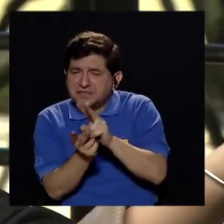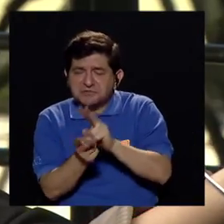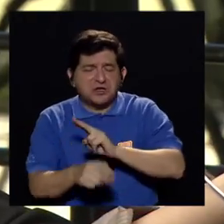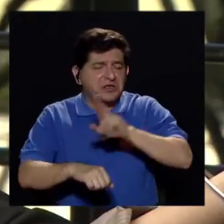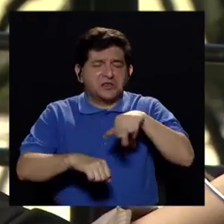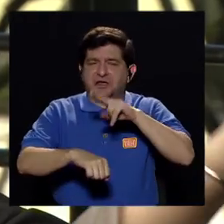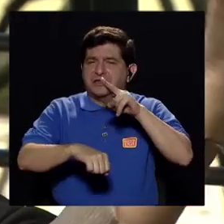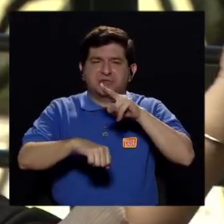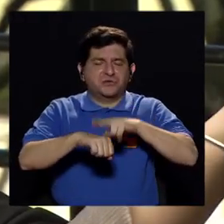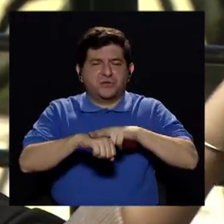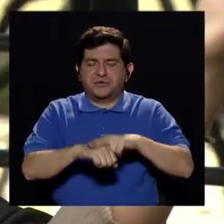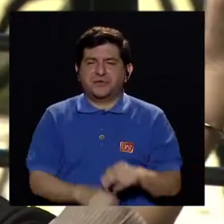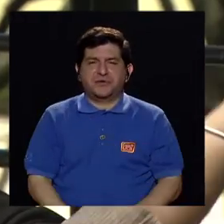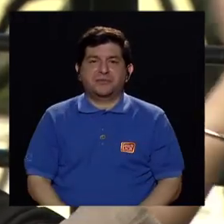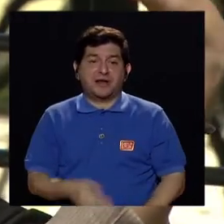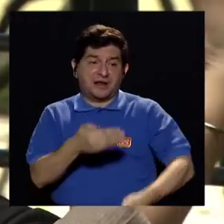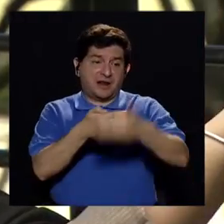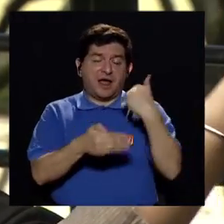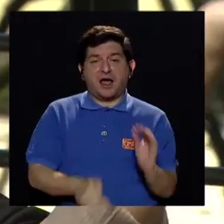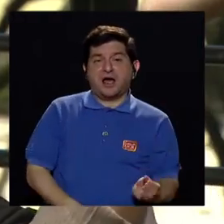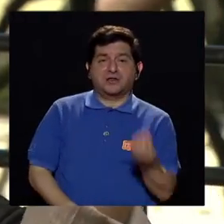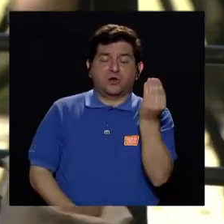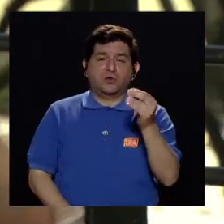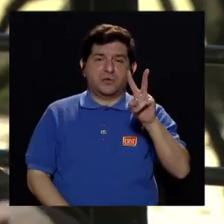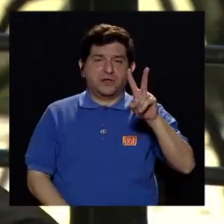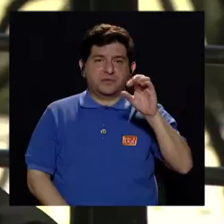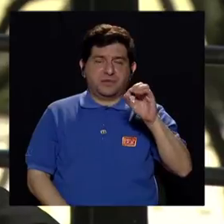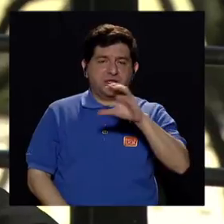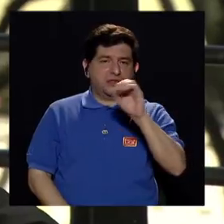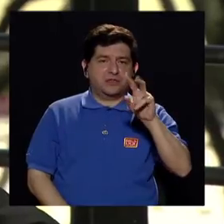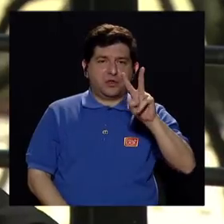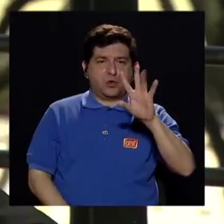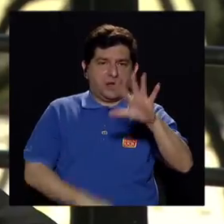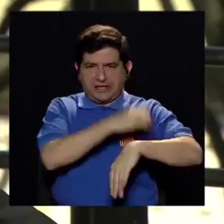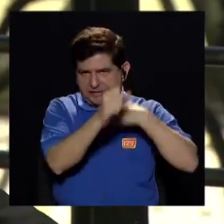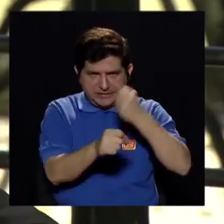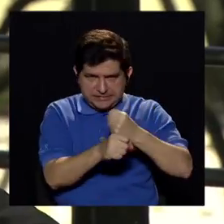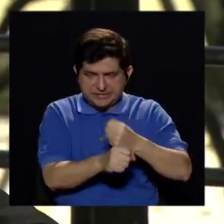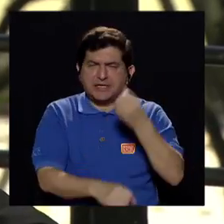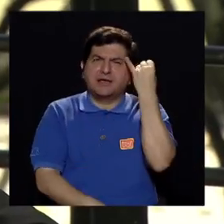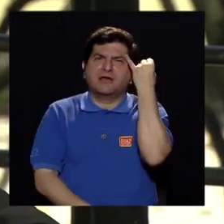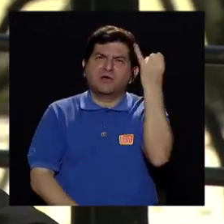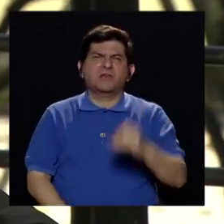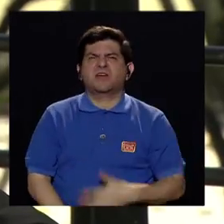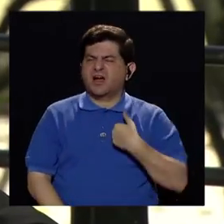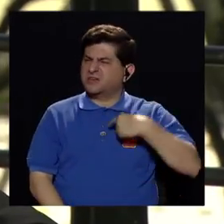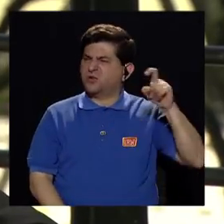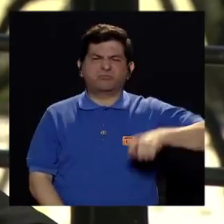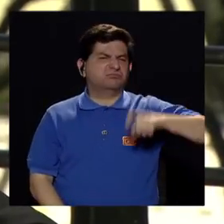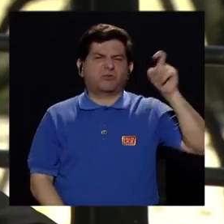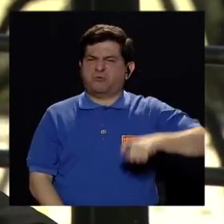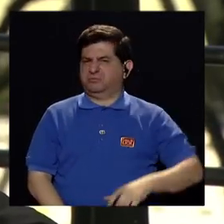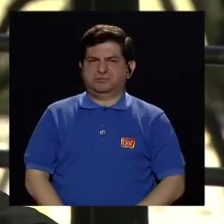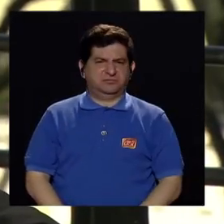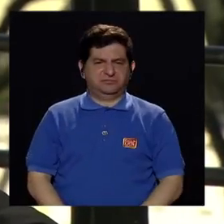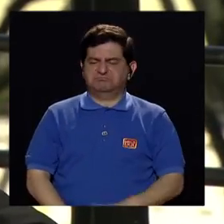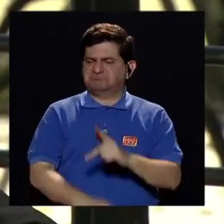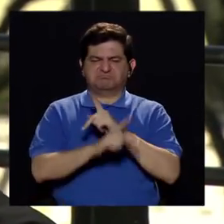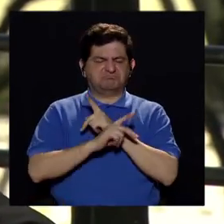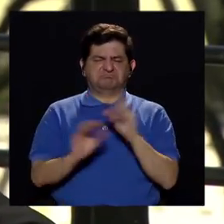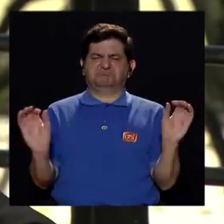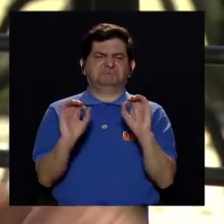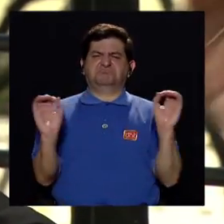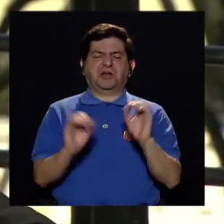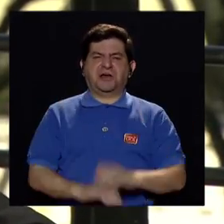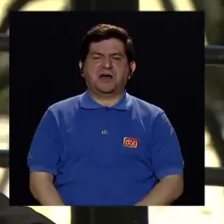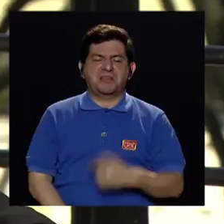como cuando eran más jóvenes, 20, 25 años. Entonces viene la idea de no necesito, ya no necesito protegerme, ya no voy a